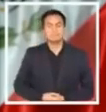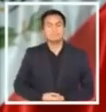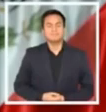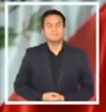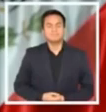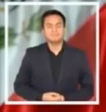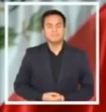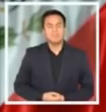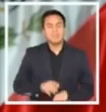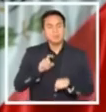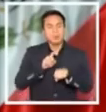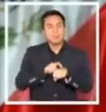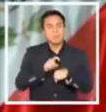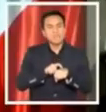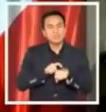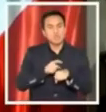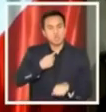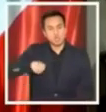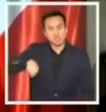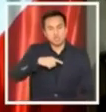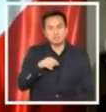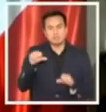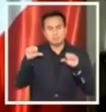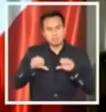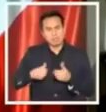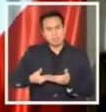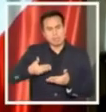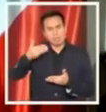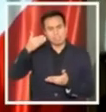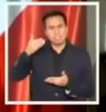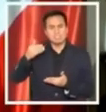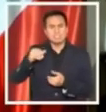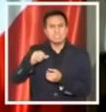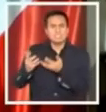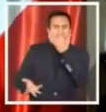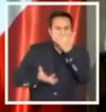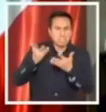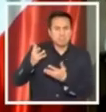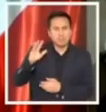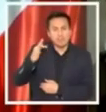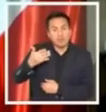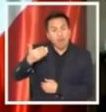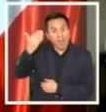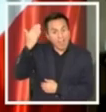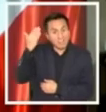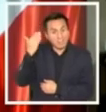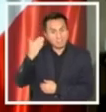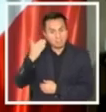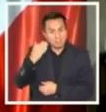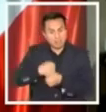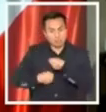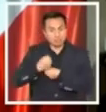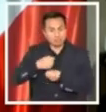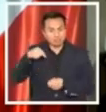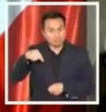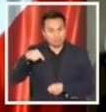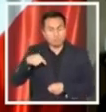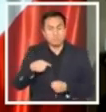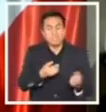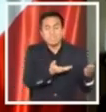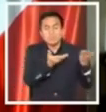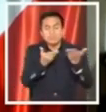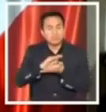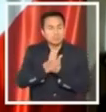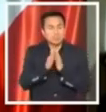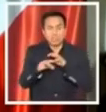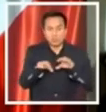que en un momento en que lo estábamos pasando mal con los incendios en febrero de este año, dispusieron de